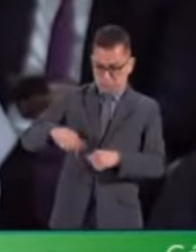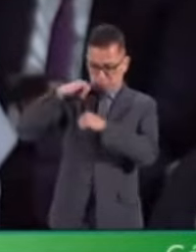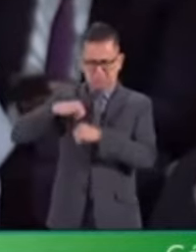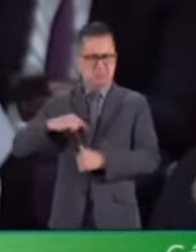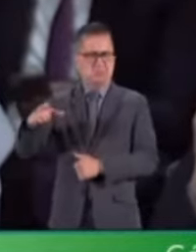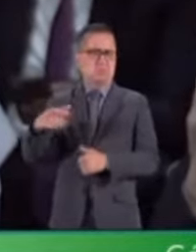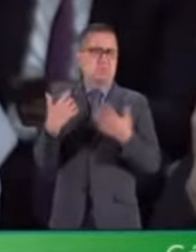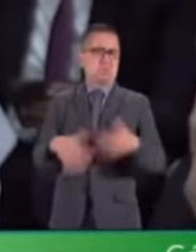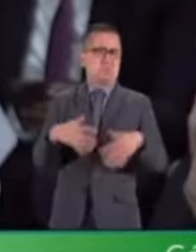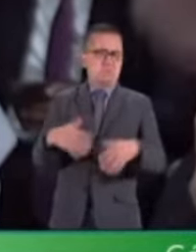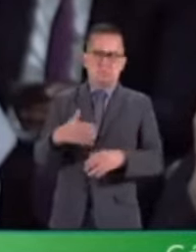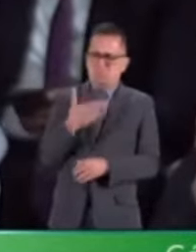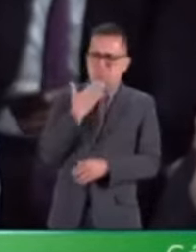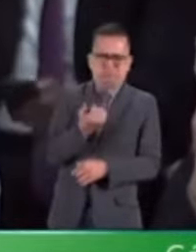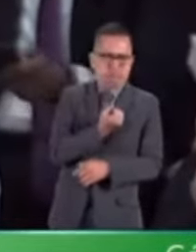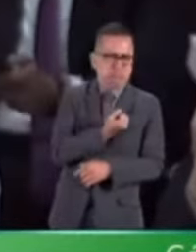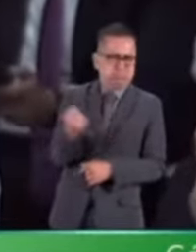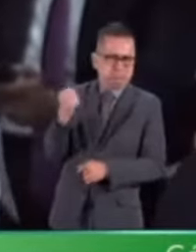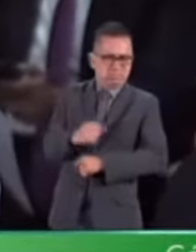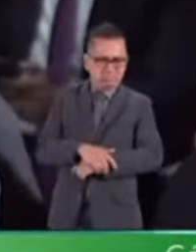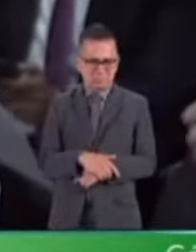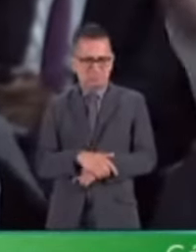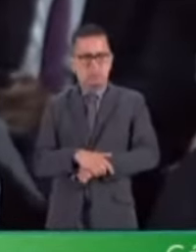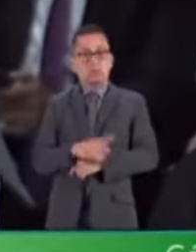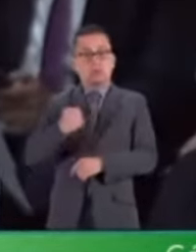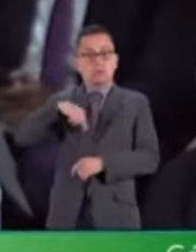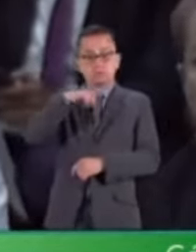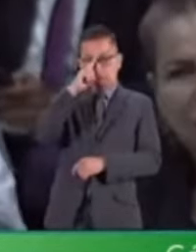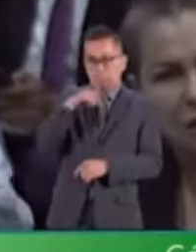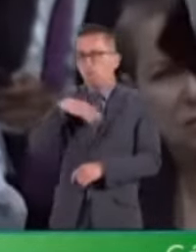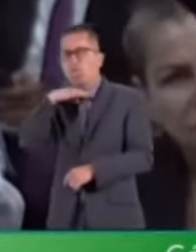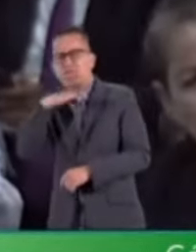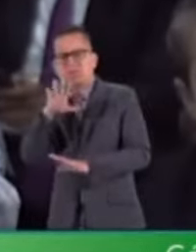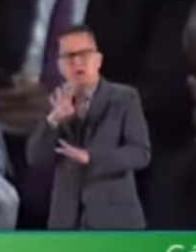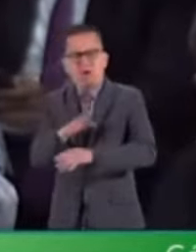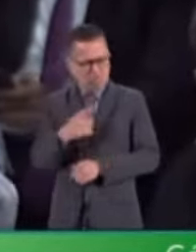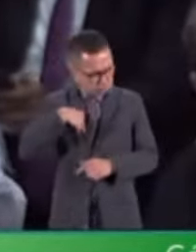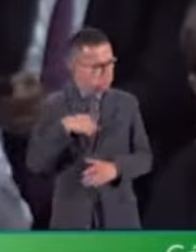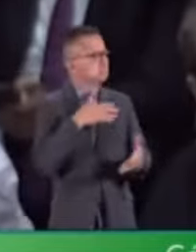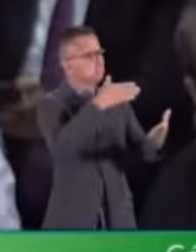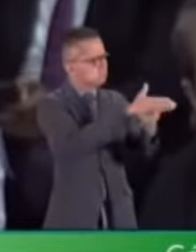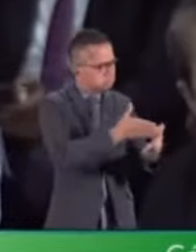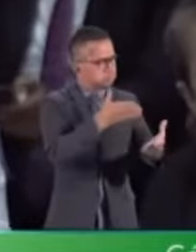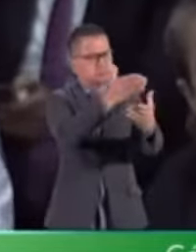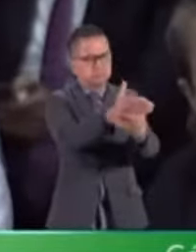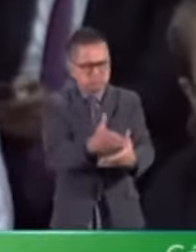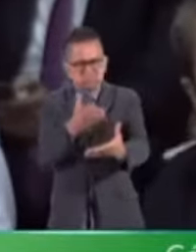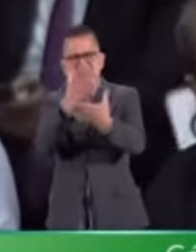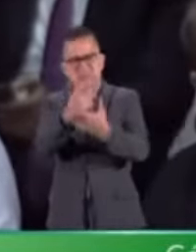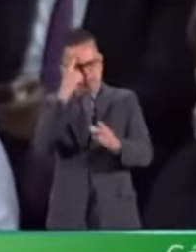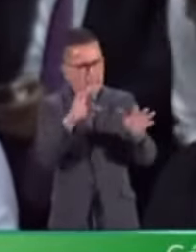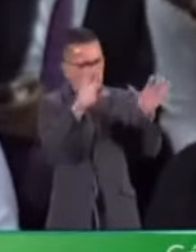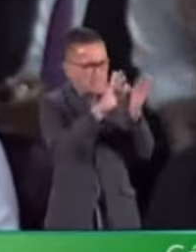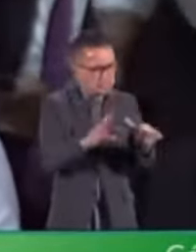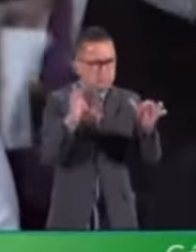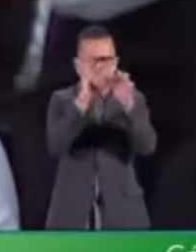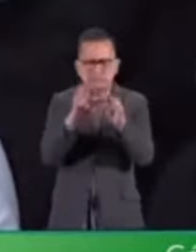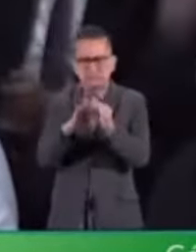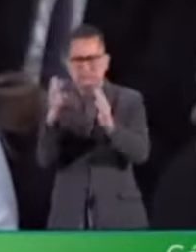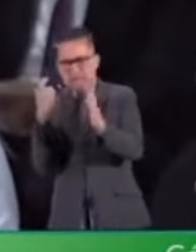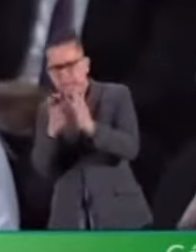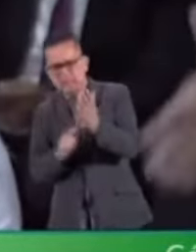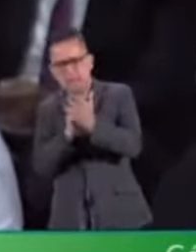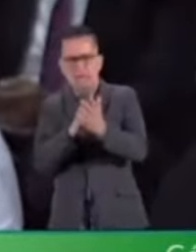nos distraigamos. Vayamos a territorio, expliquemos el propósito de la reforma y la profundidad,